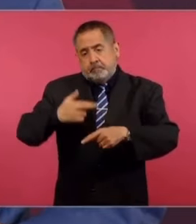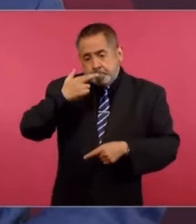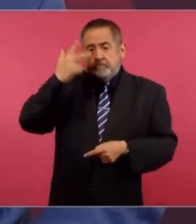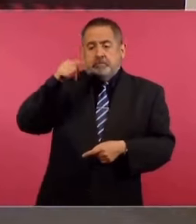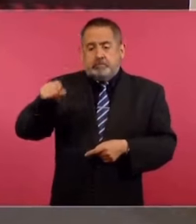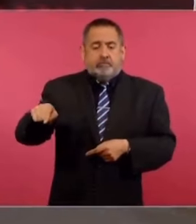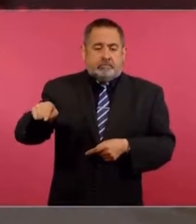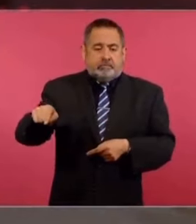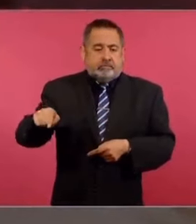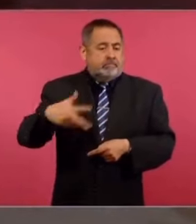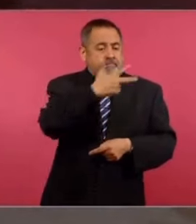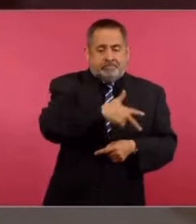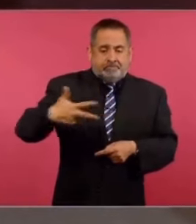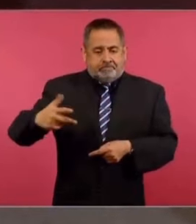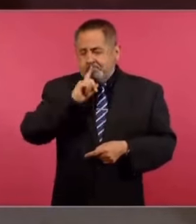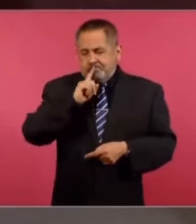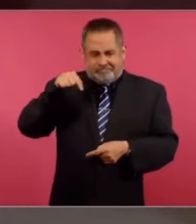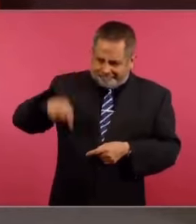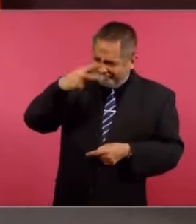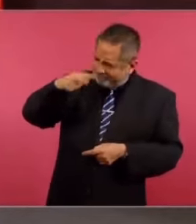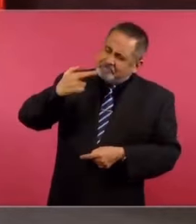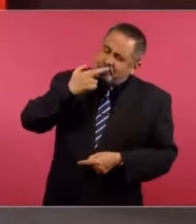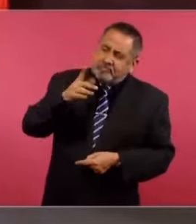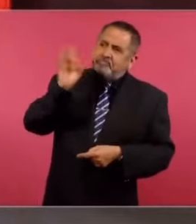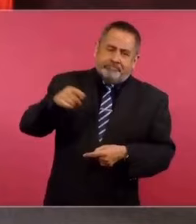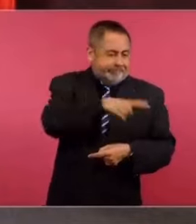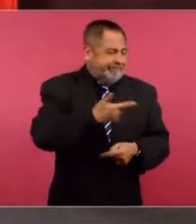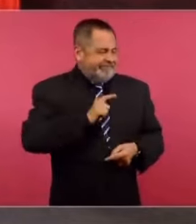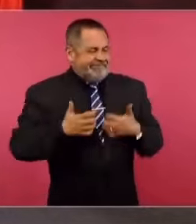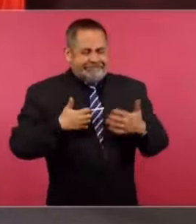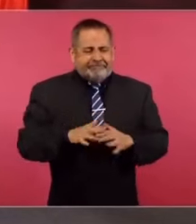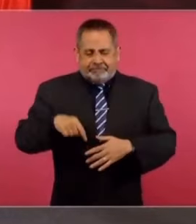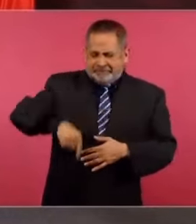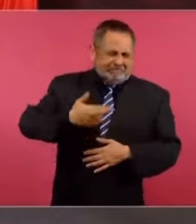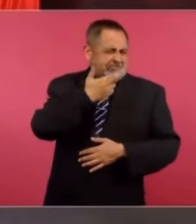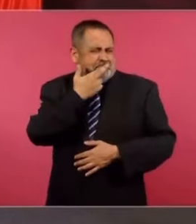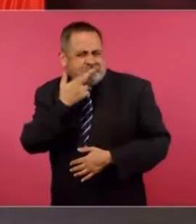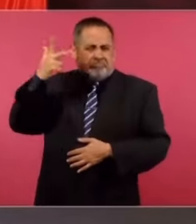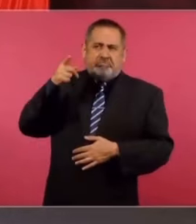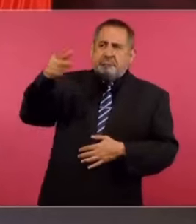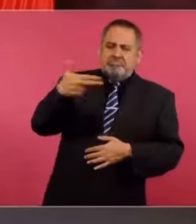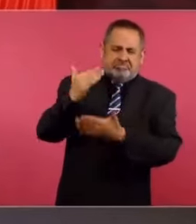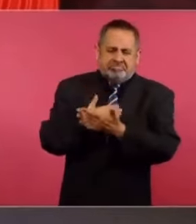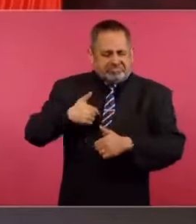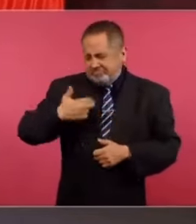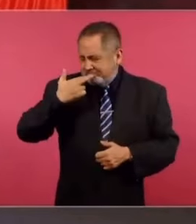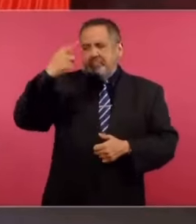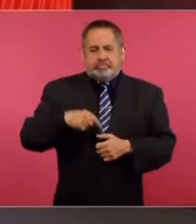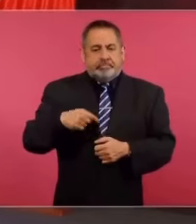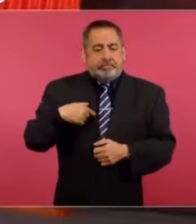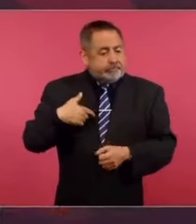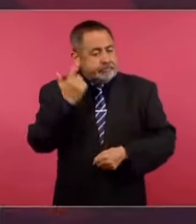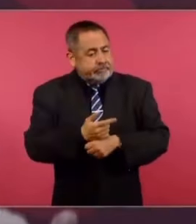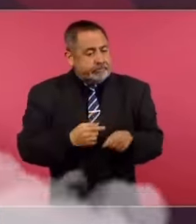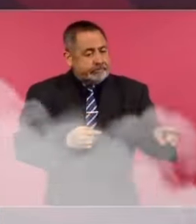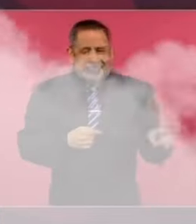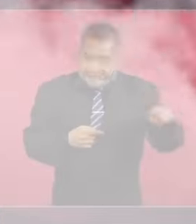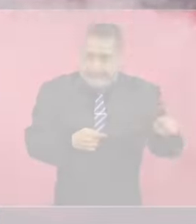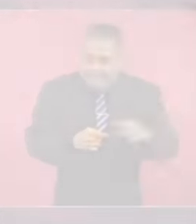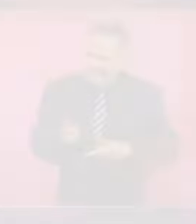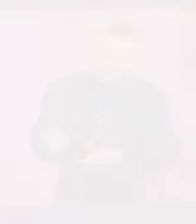mejor que el de Dinamarca, aunque no les guste a los adversarios. Mejor, mucho mejor. Y me doy cuenta, ¿no?, de cuánto se